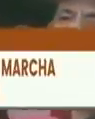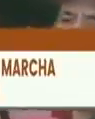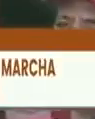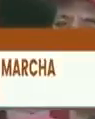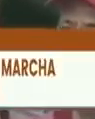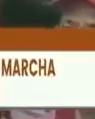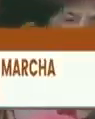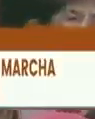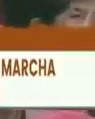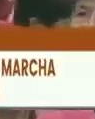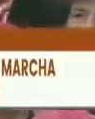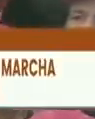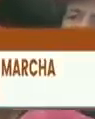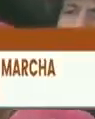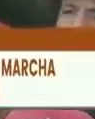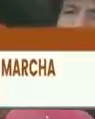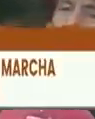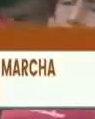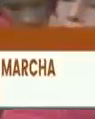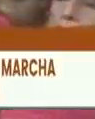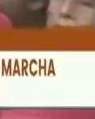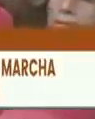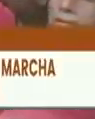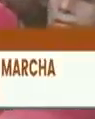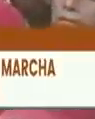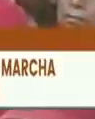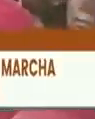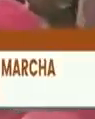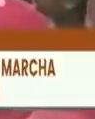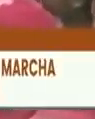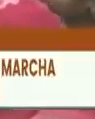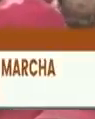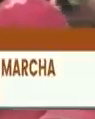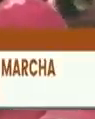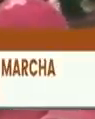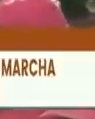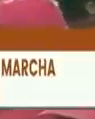comunidades. No le comemos chantaje a nadie.